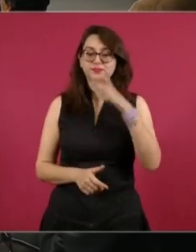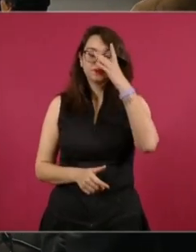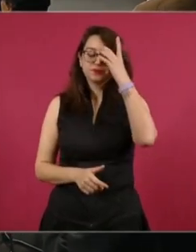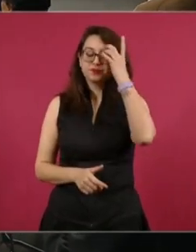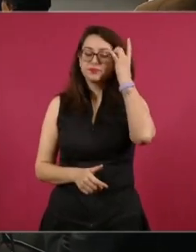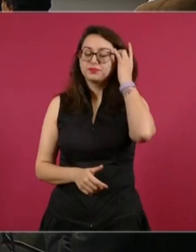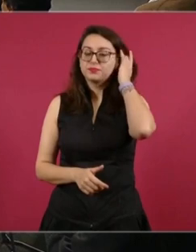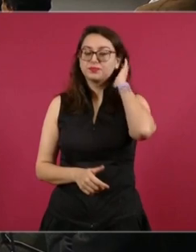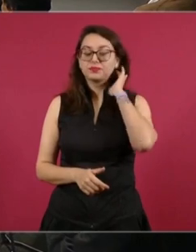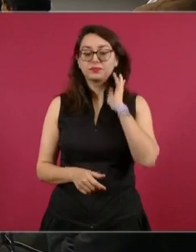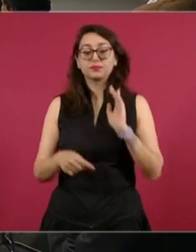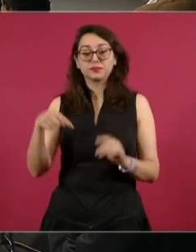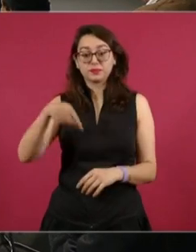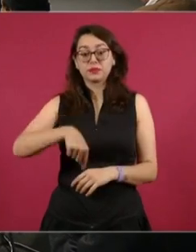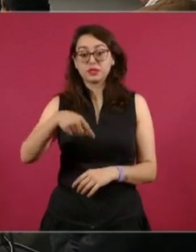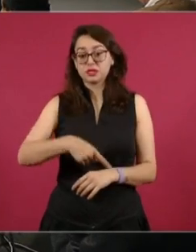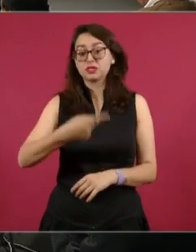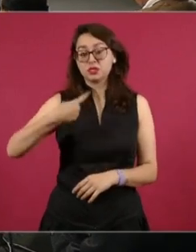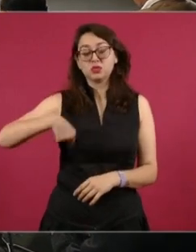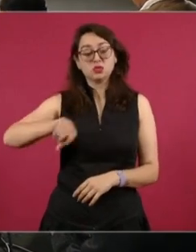una sección